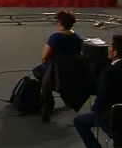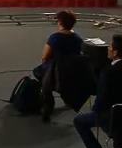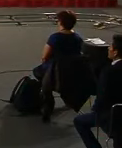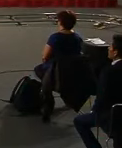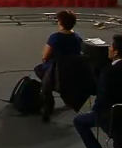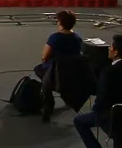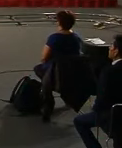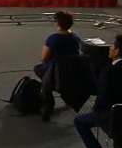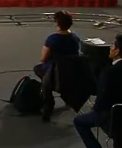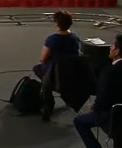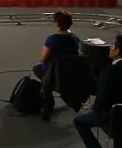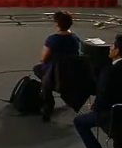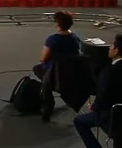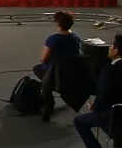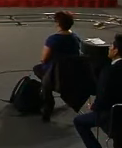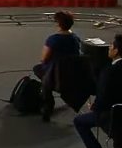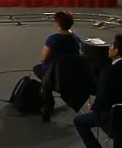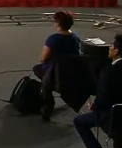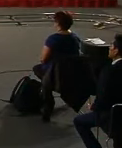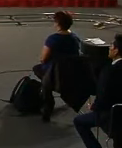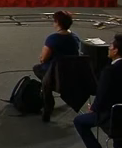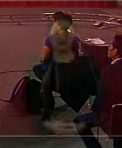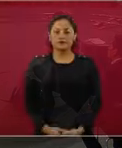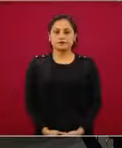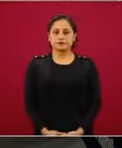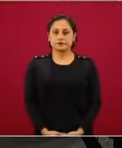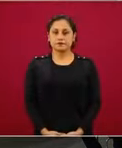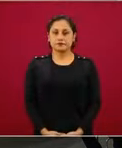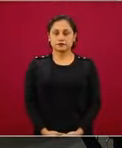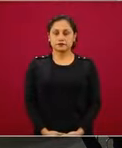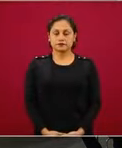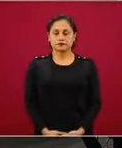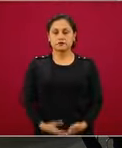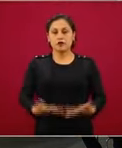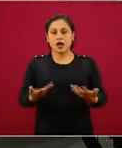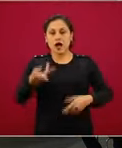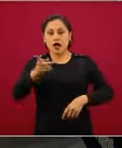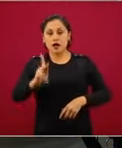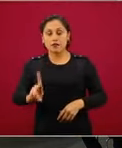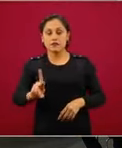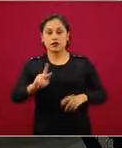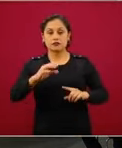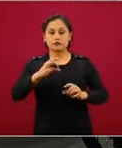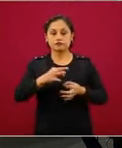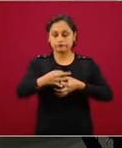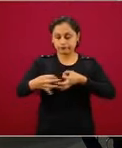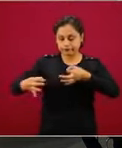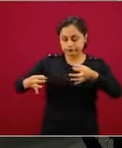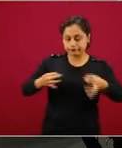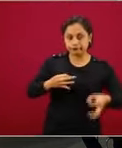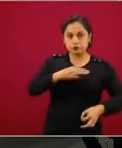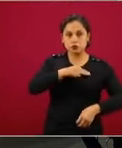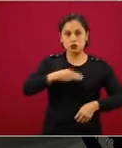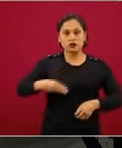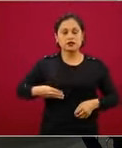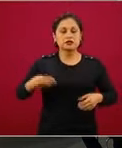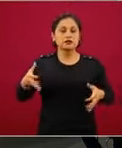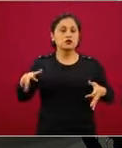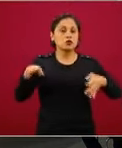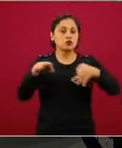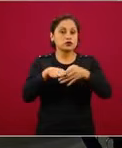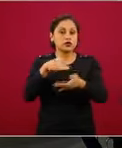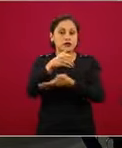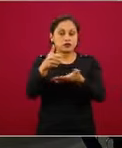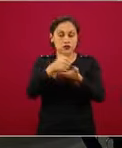sincronizan, excepto las que son muy vecinas, como los municipios conurbados del Valle de México en el Estado de México y la Ciudad de